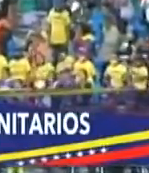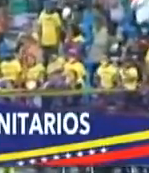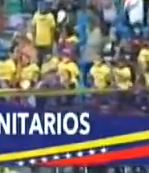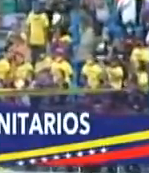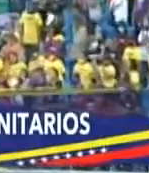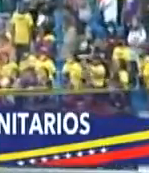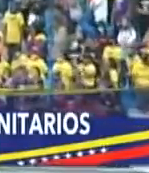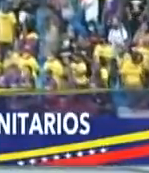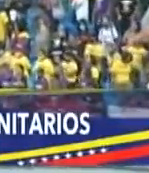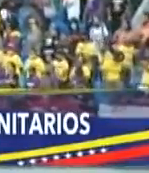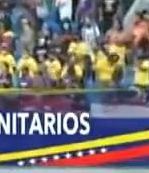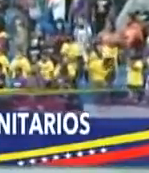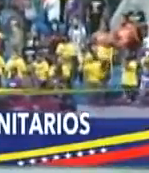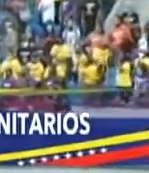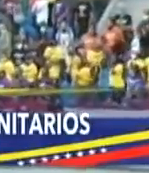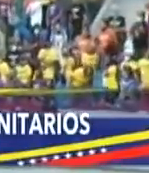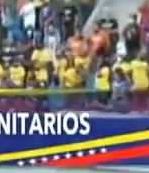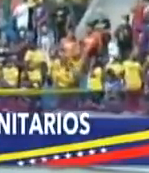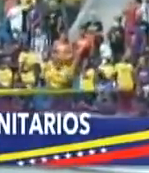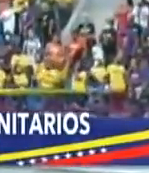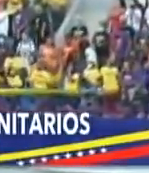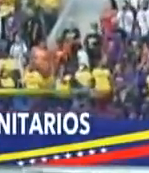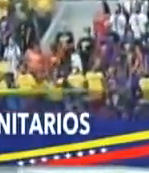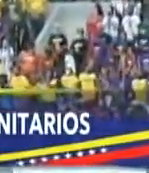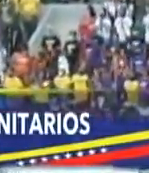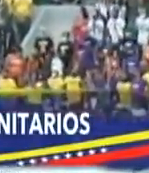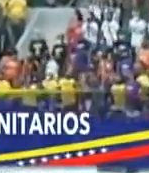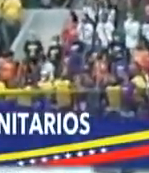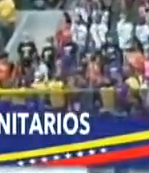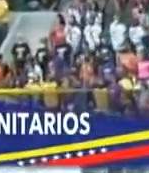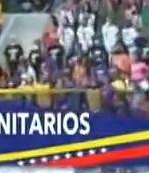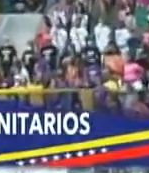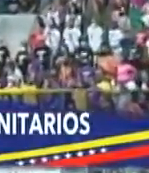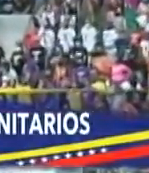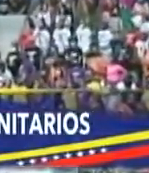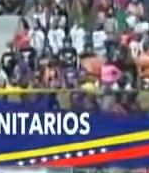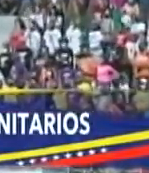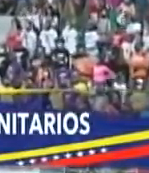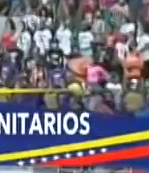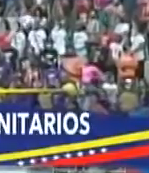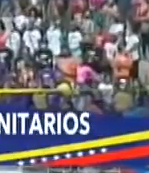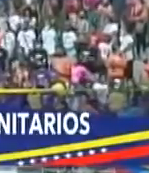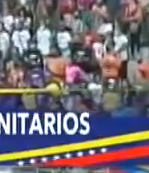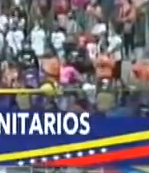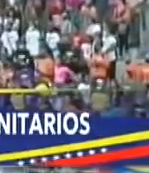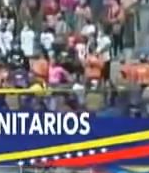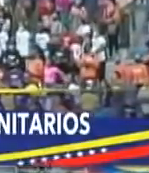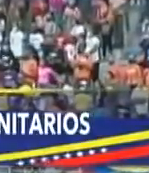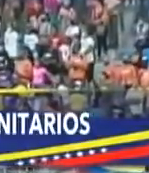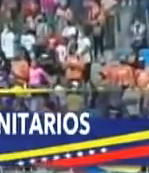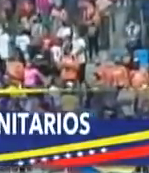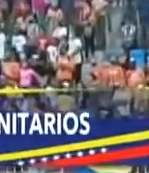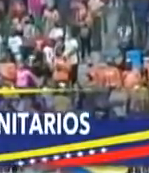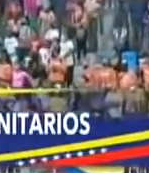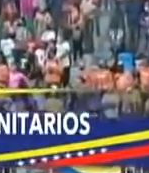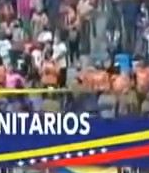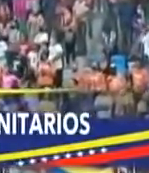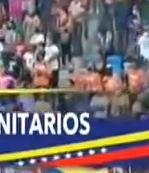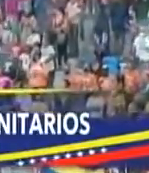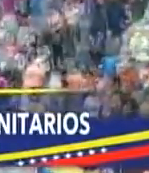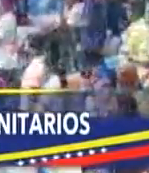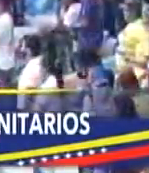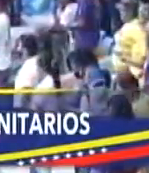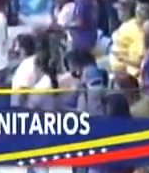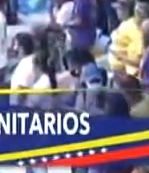estado como en este tiempo en un bloqueo imperialista que también ha permitido lo que ha sido el nacimiento de